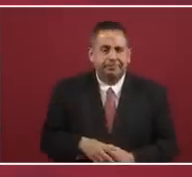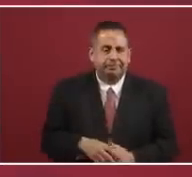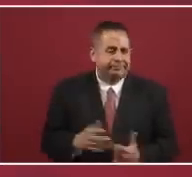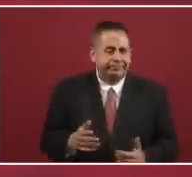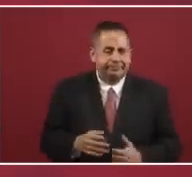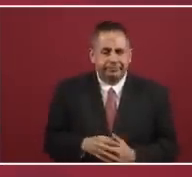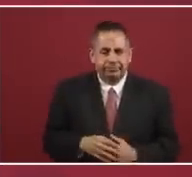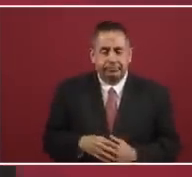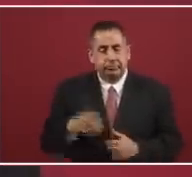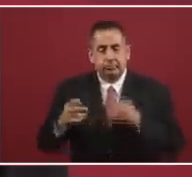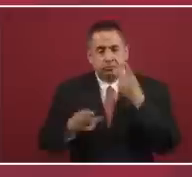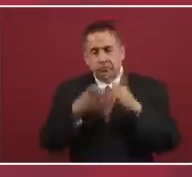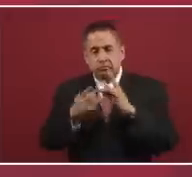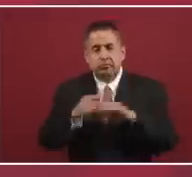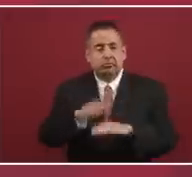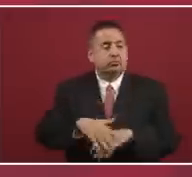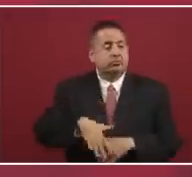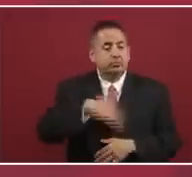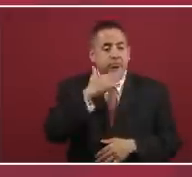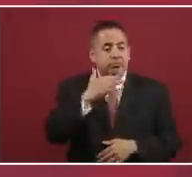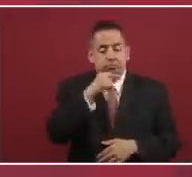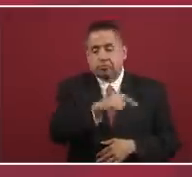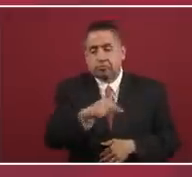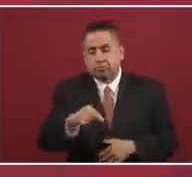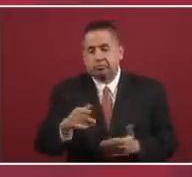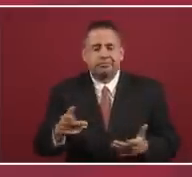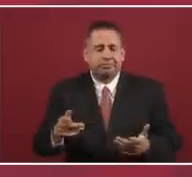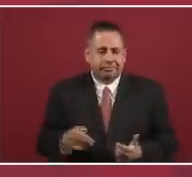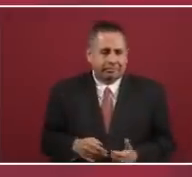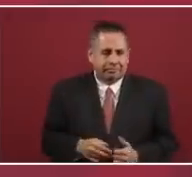Entonces, cuando hablo de corrupción,